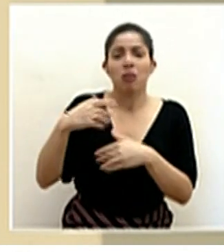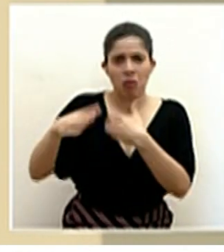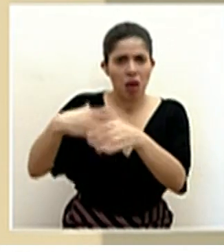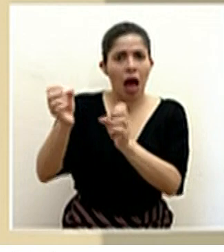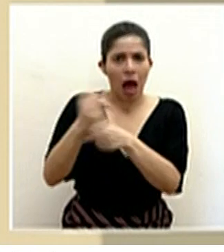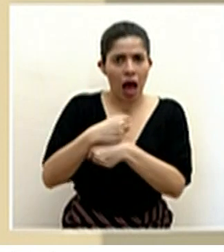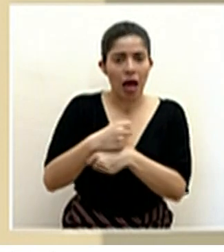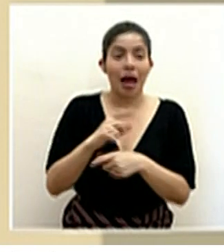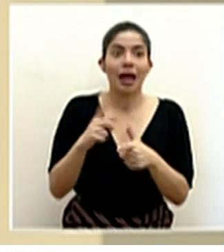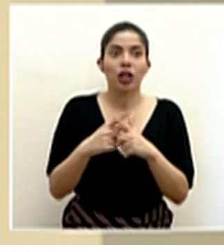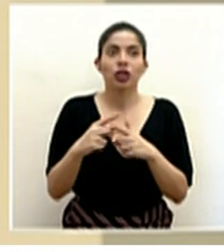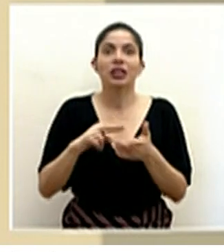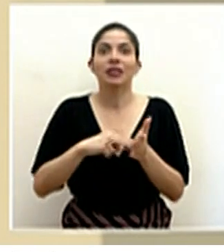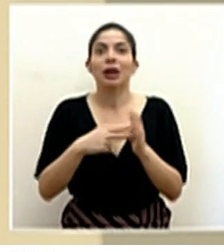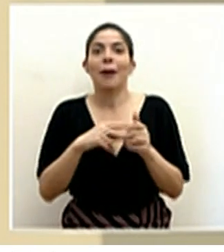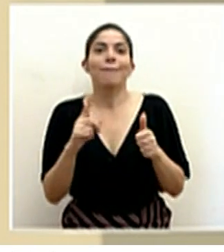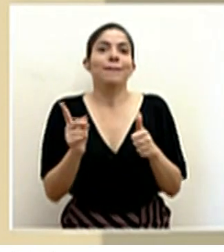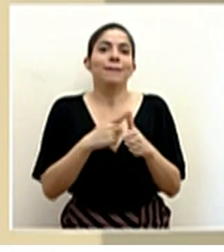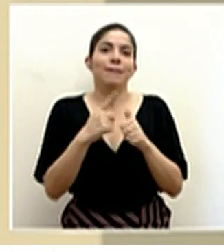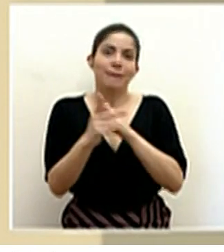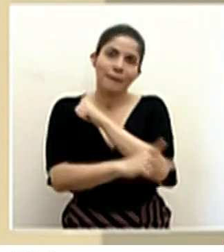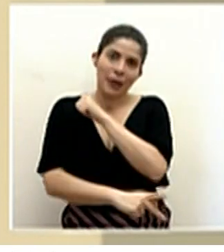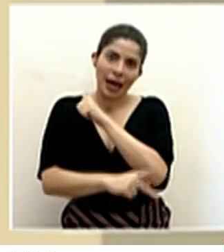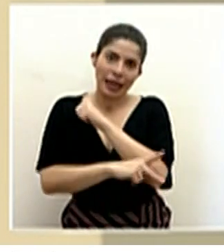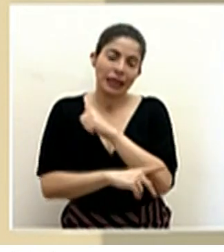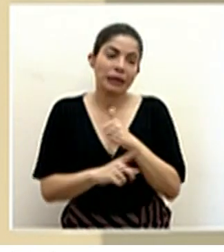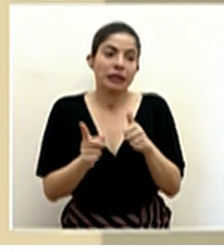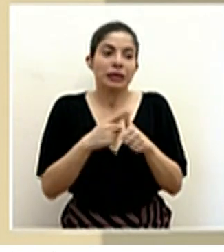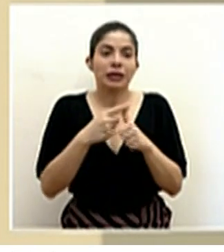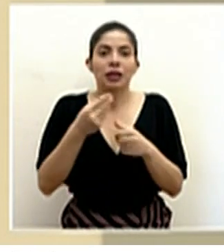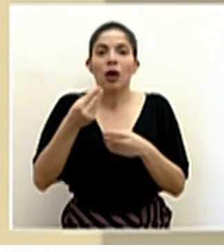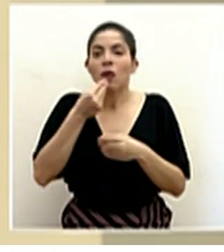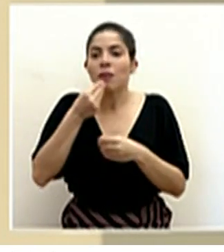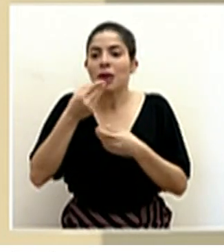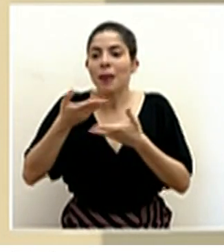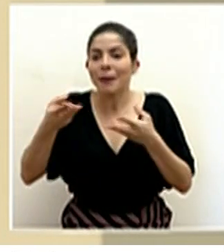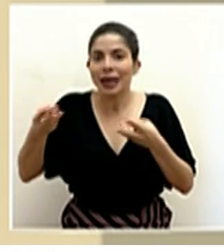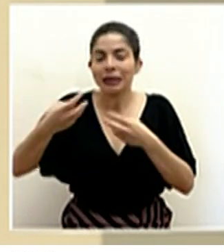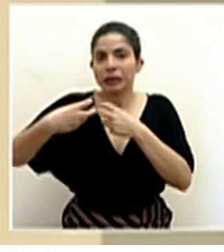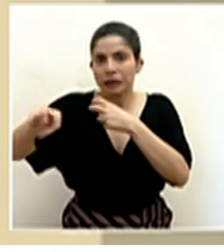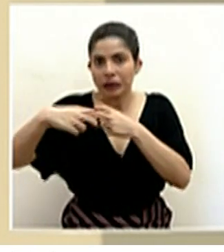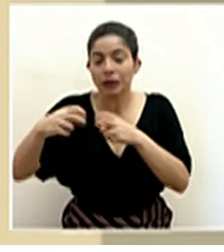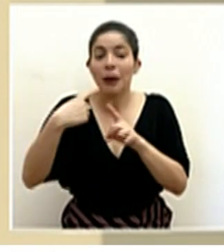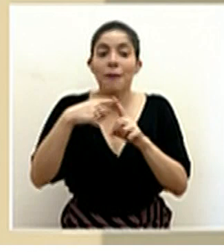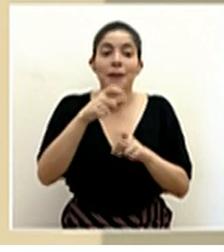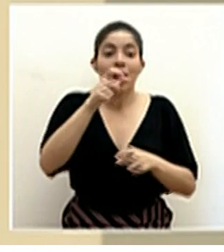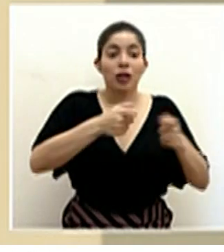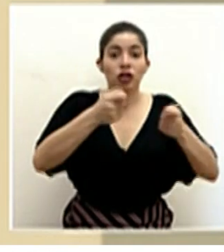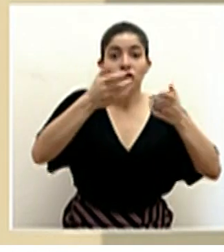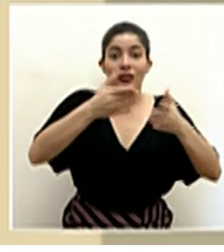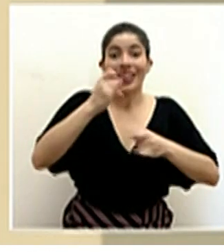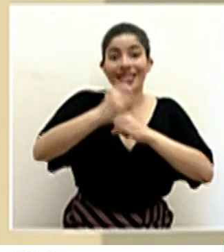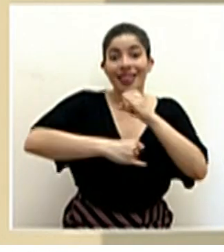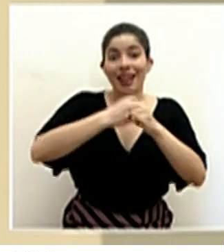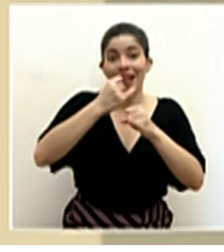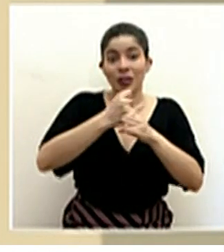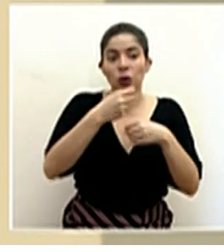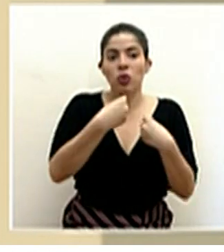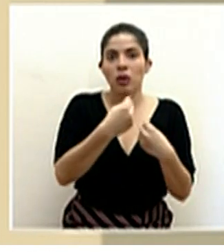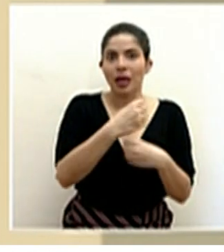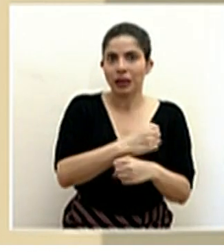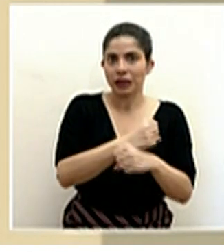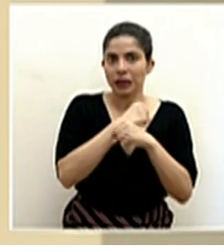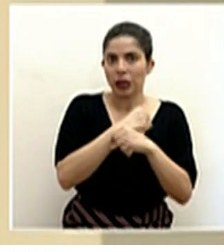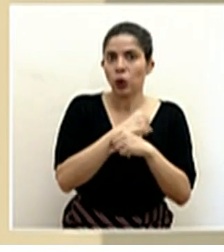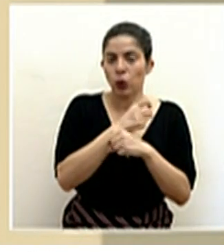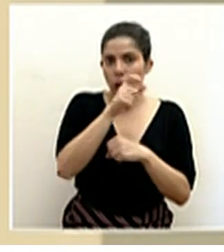prioridad es el tránsito de la mercancía, la seguridad de los transportistas internacionales, que eso también ha